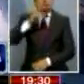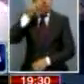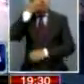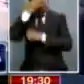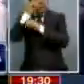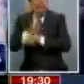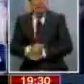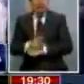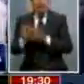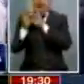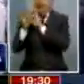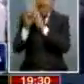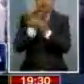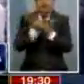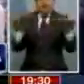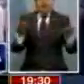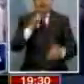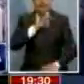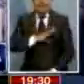Chile.